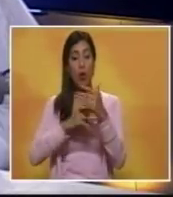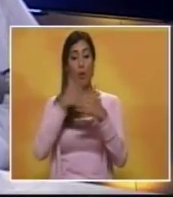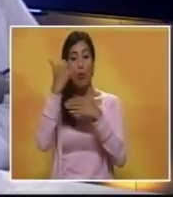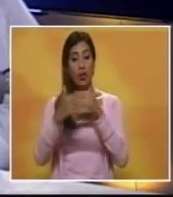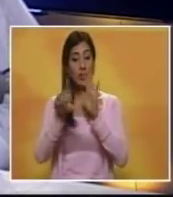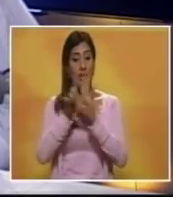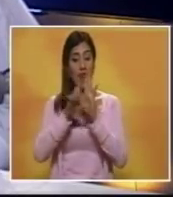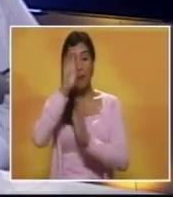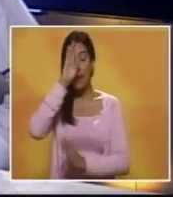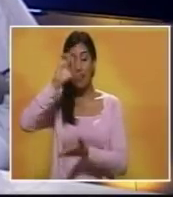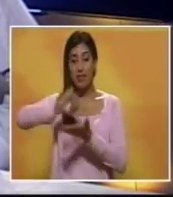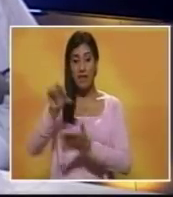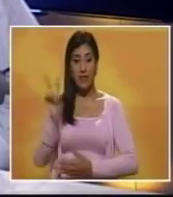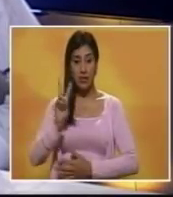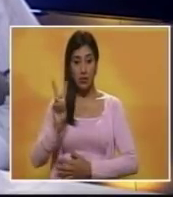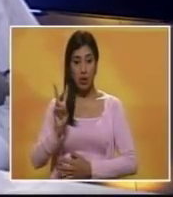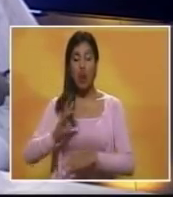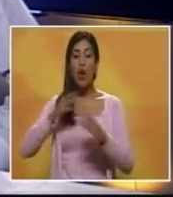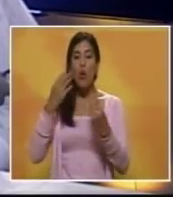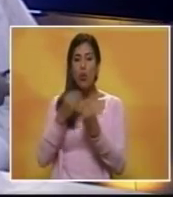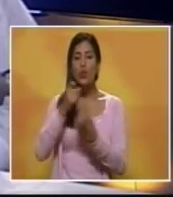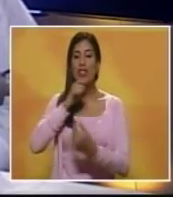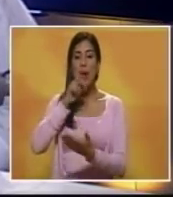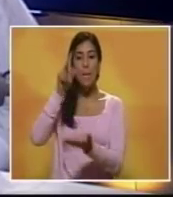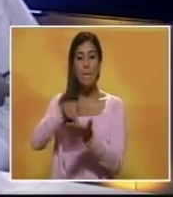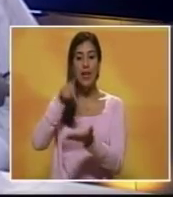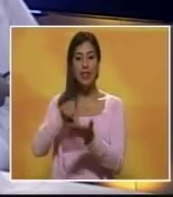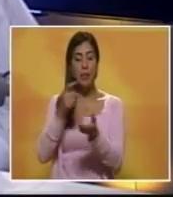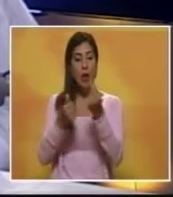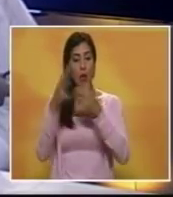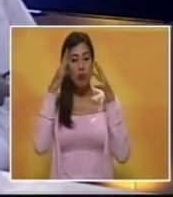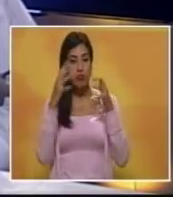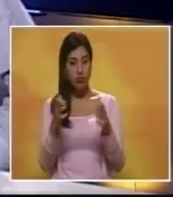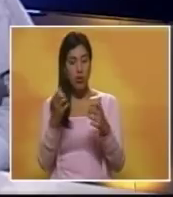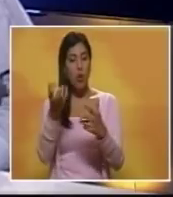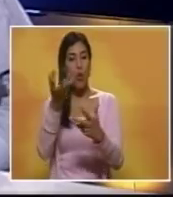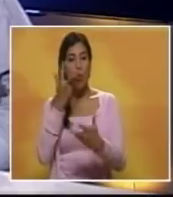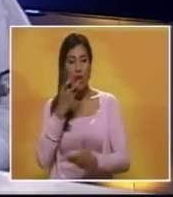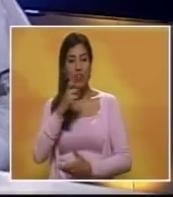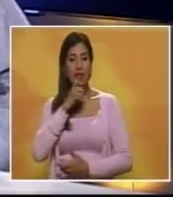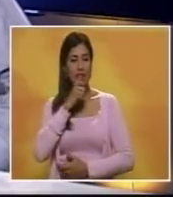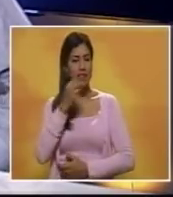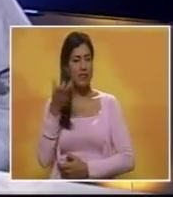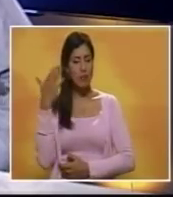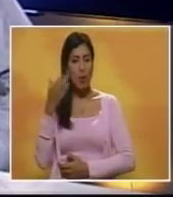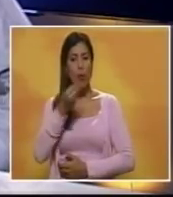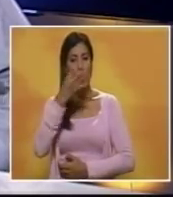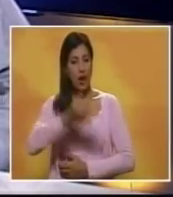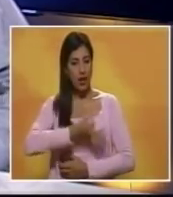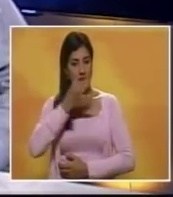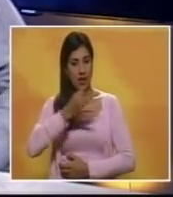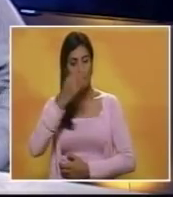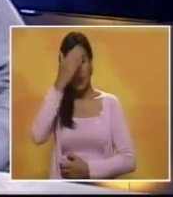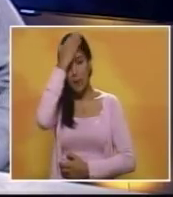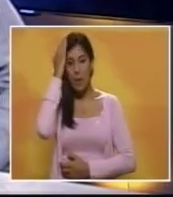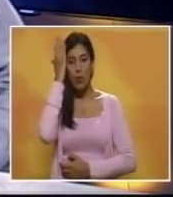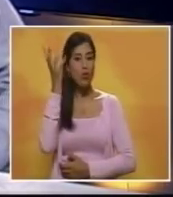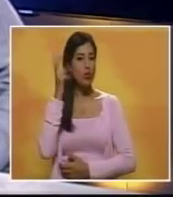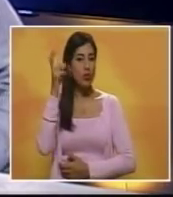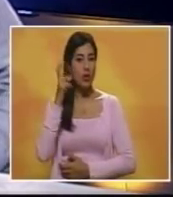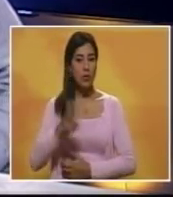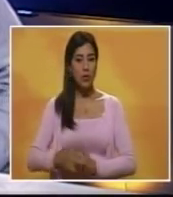proyecto de ley de Banco Central de Venezuela con la participación de economistas. Manuel Covela con los detalles. Muy buenas tardes, Manuel, te